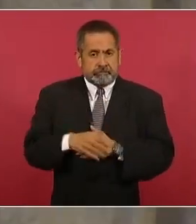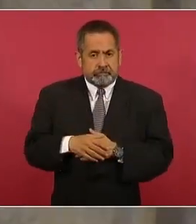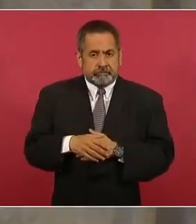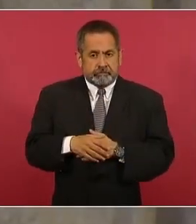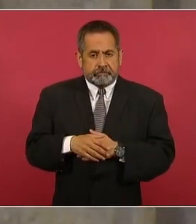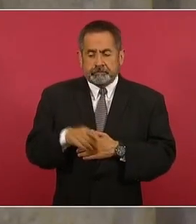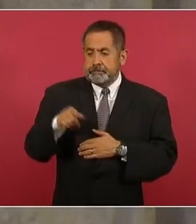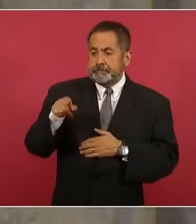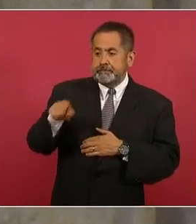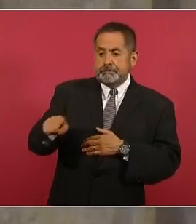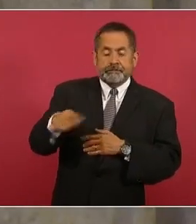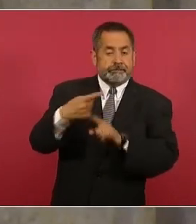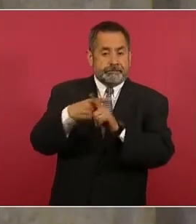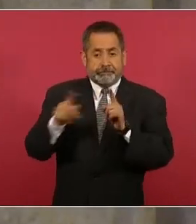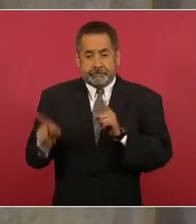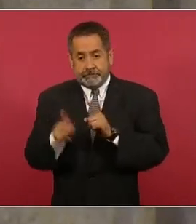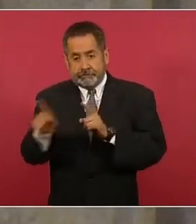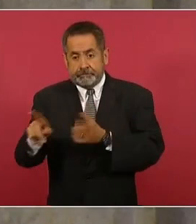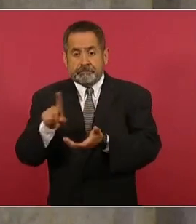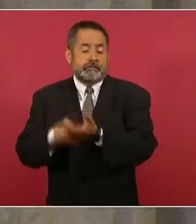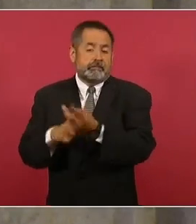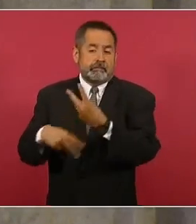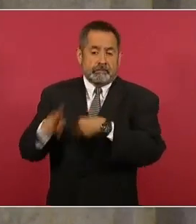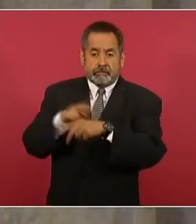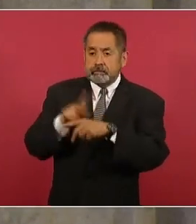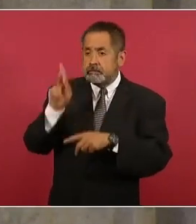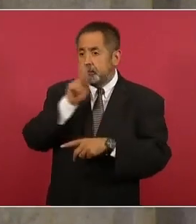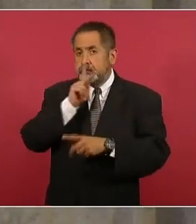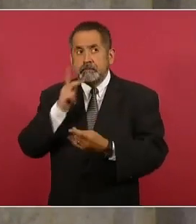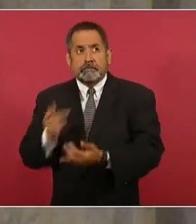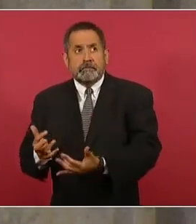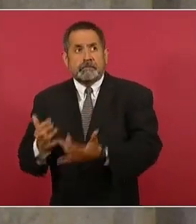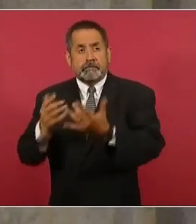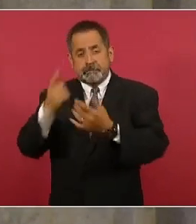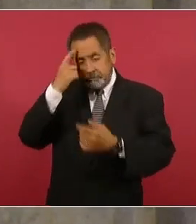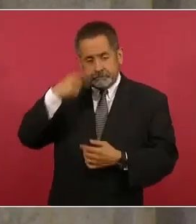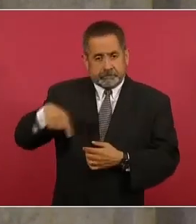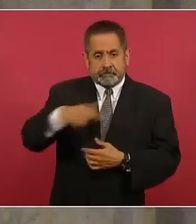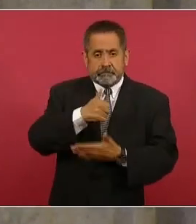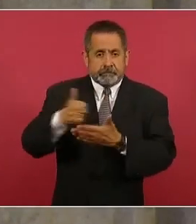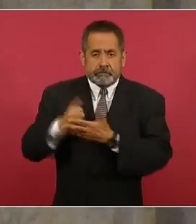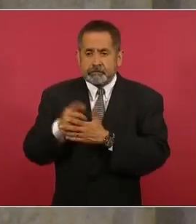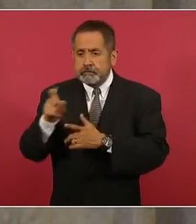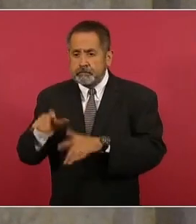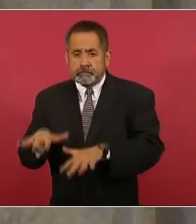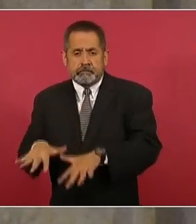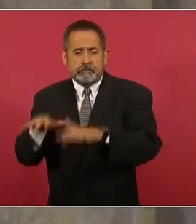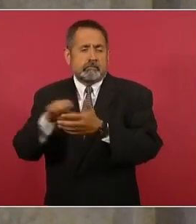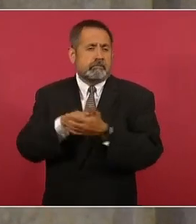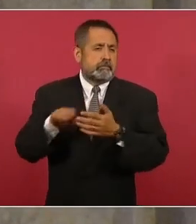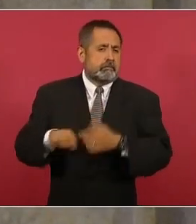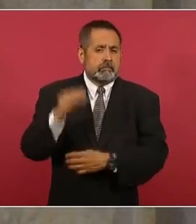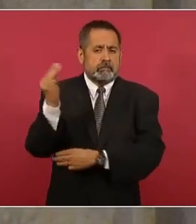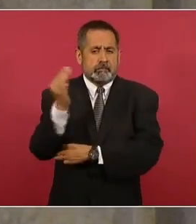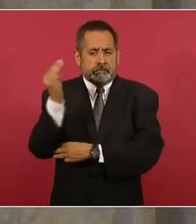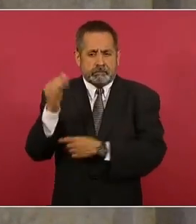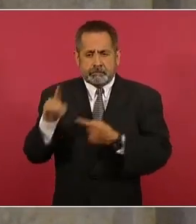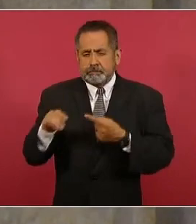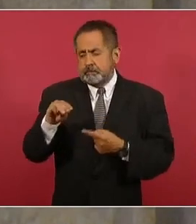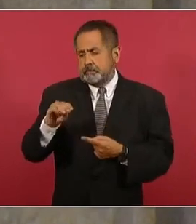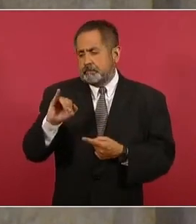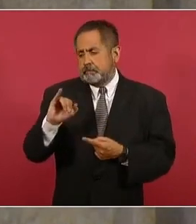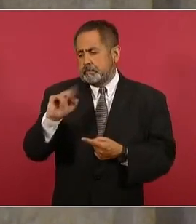los acuíferos, donde se produce el oxígeno para la ciudad. Bueno, en Milpa Alta,